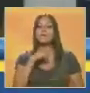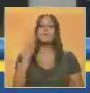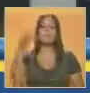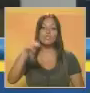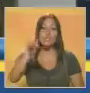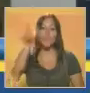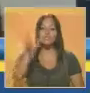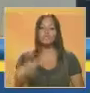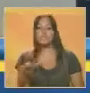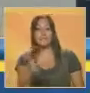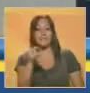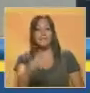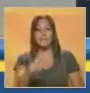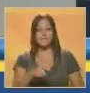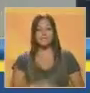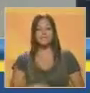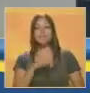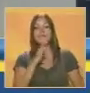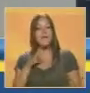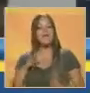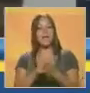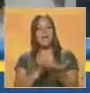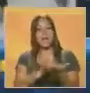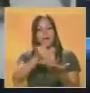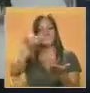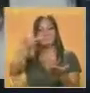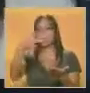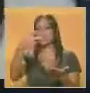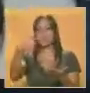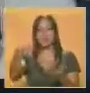los supuestos terroristas en un ataque con aviones no tripulados